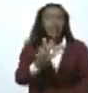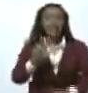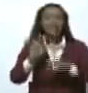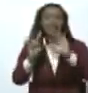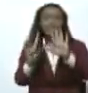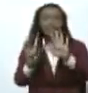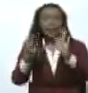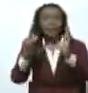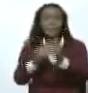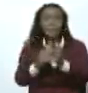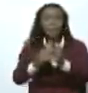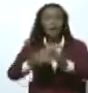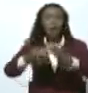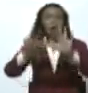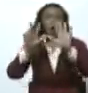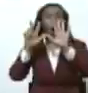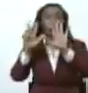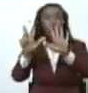237.008 votos,